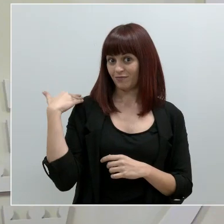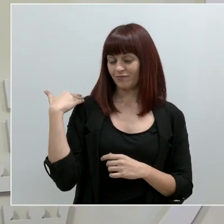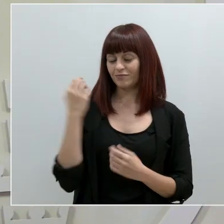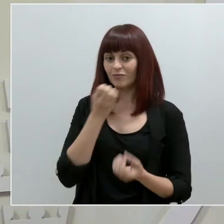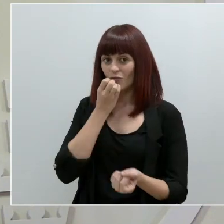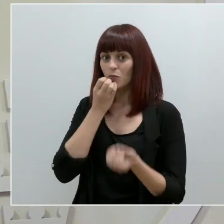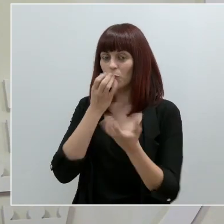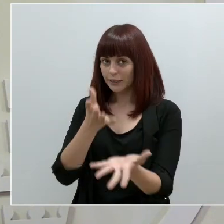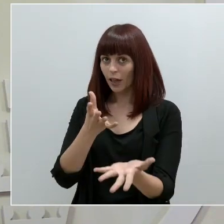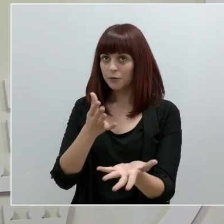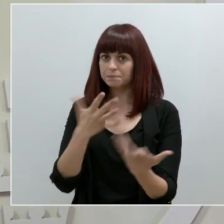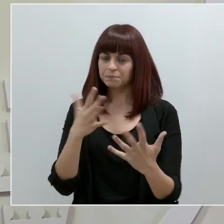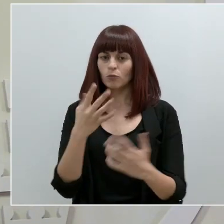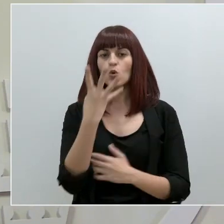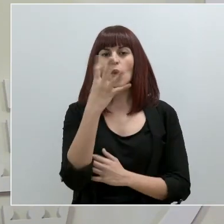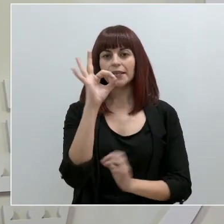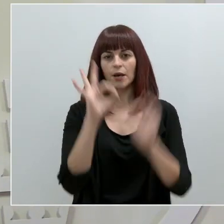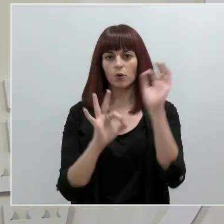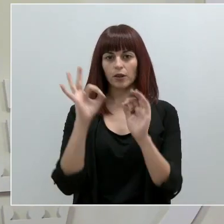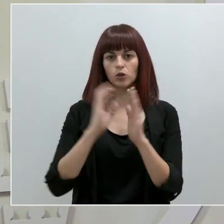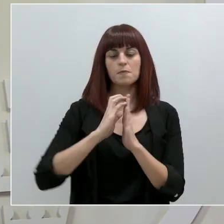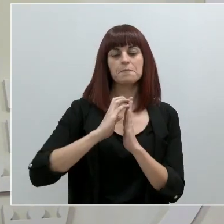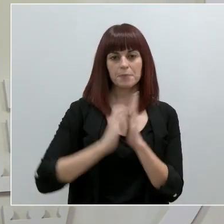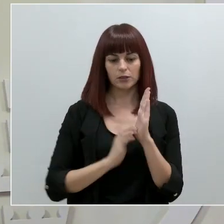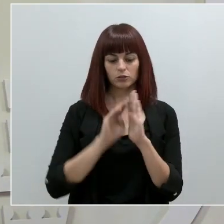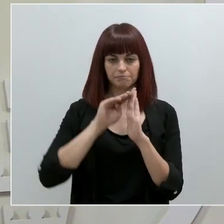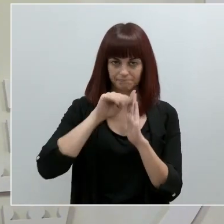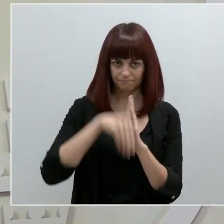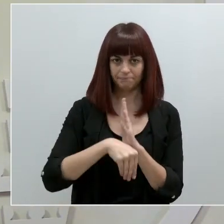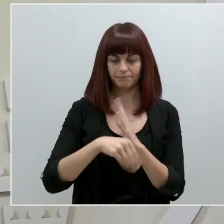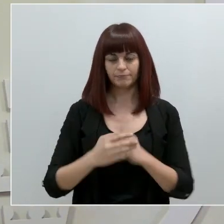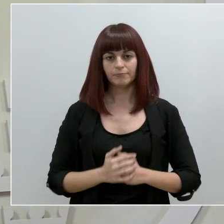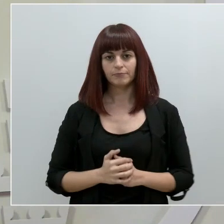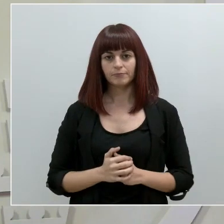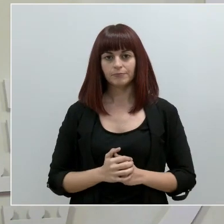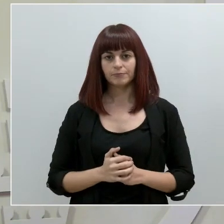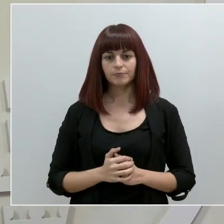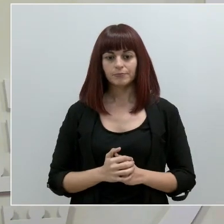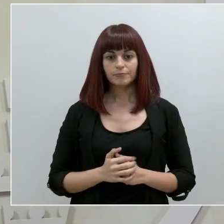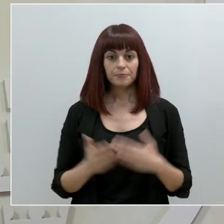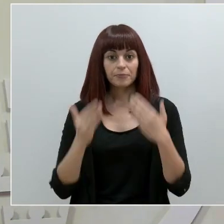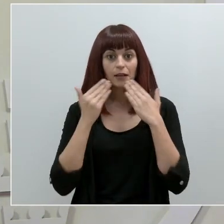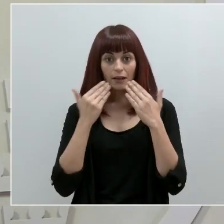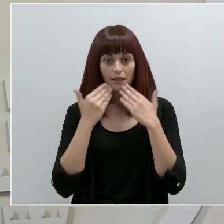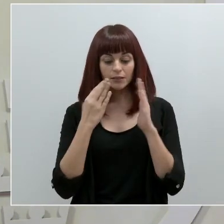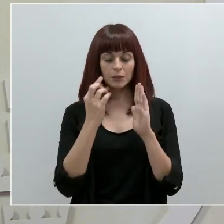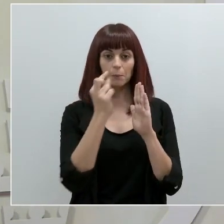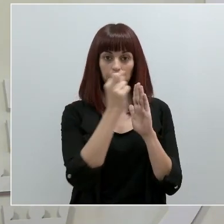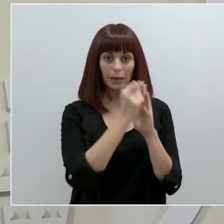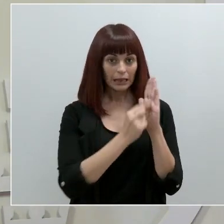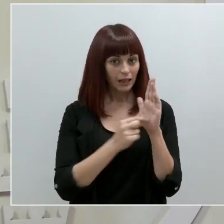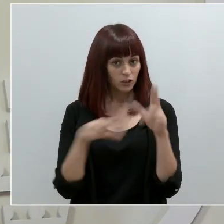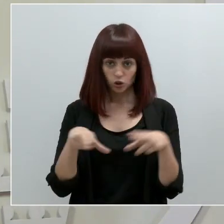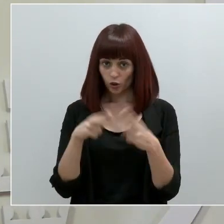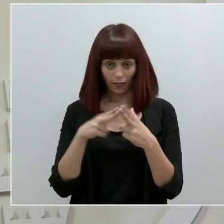epidemiológica, se cifra en un 40% en la bajada de los mismos. Todo ello es fruto del cumplimiento por la sociedad en